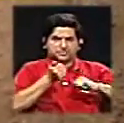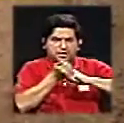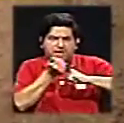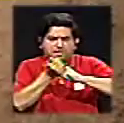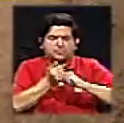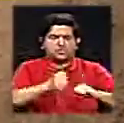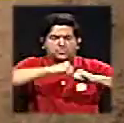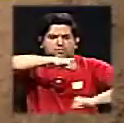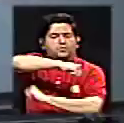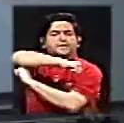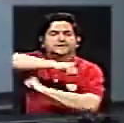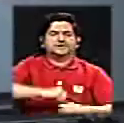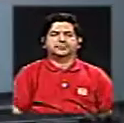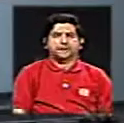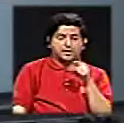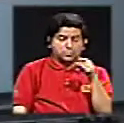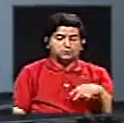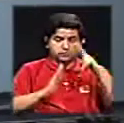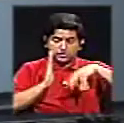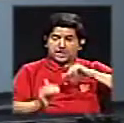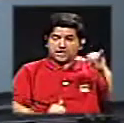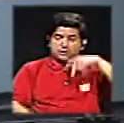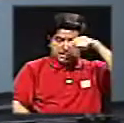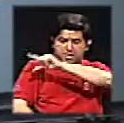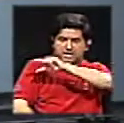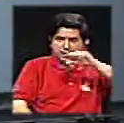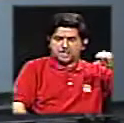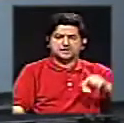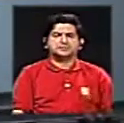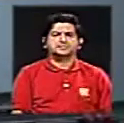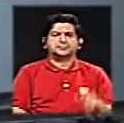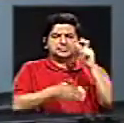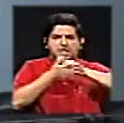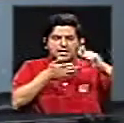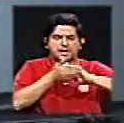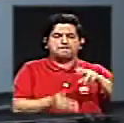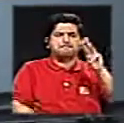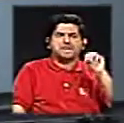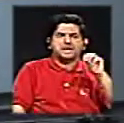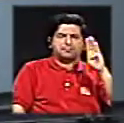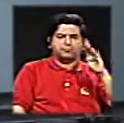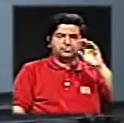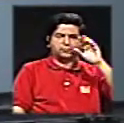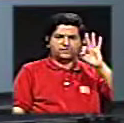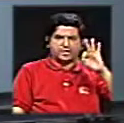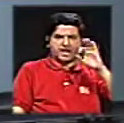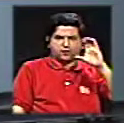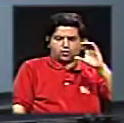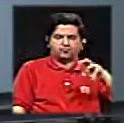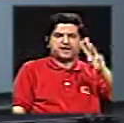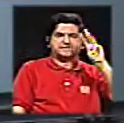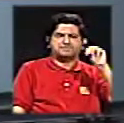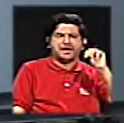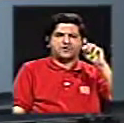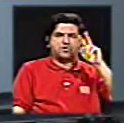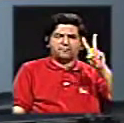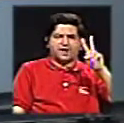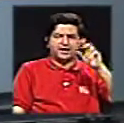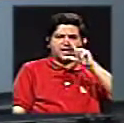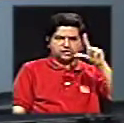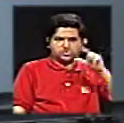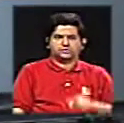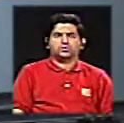puentes. Además, usted puede leer también esta semana: los escritores Miriam Bustos, Fernando Contreras y Mario Vargas Llosa